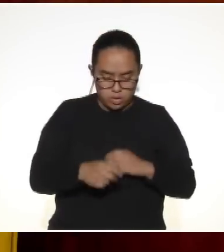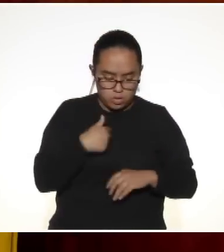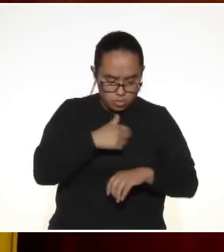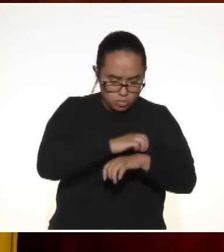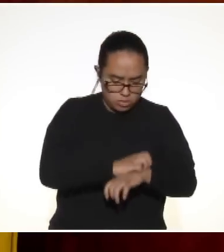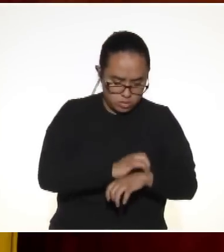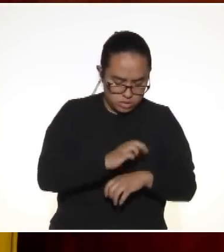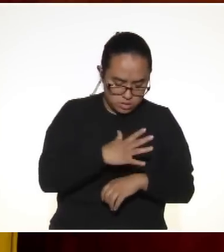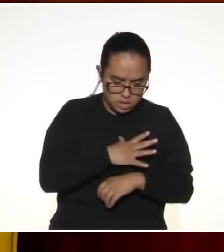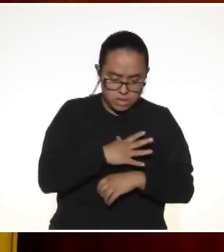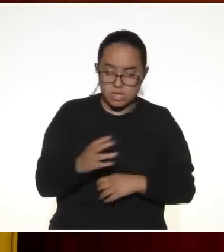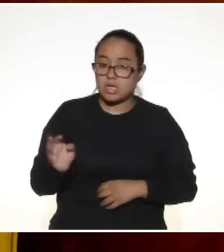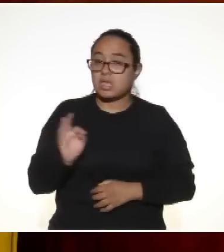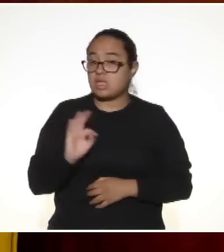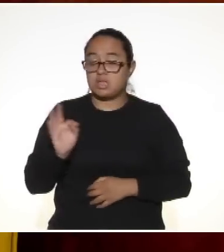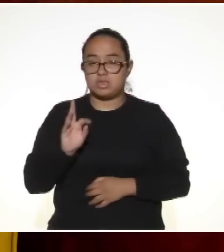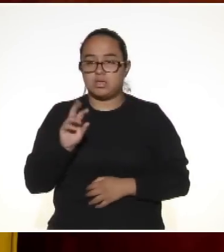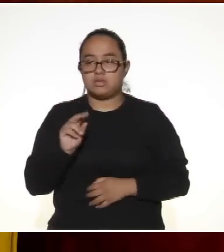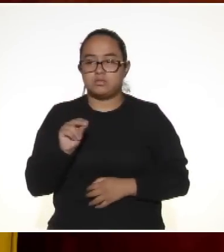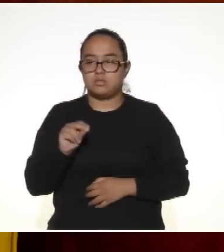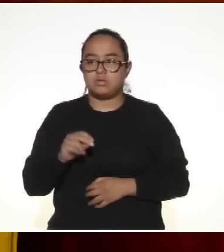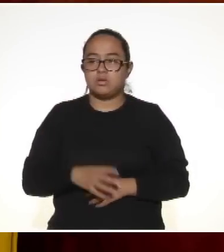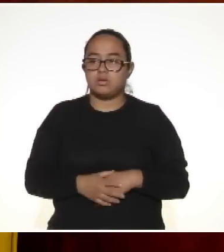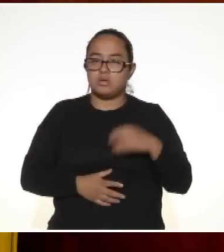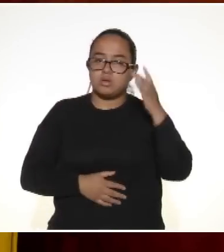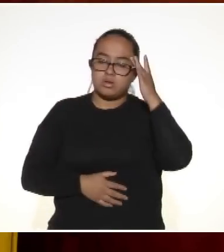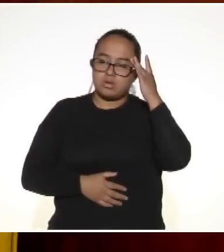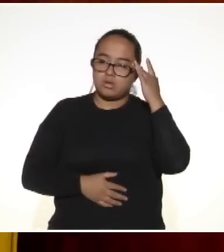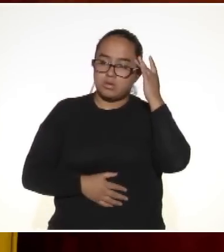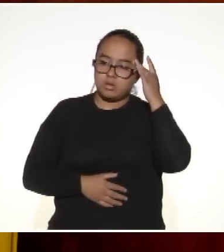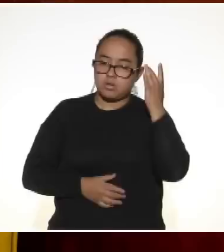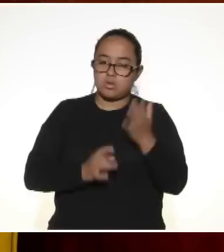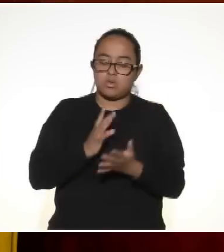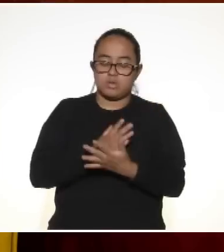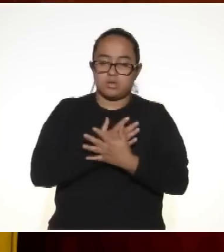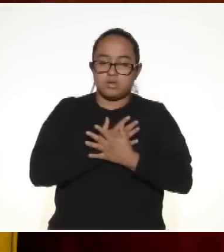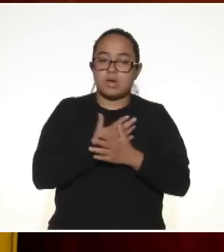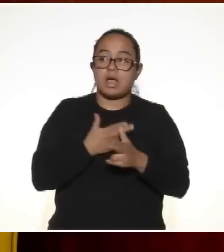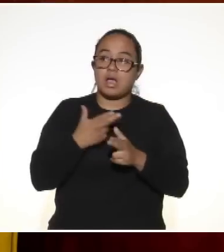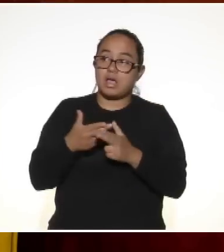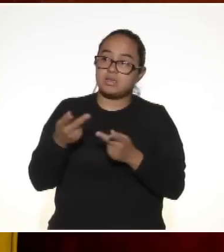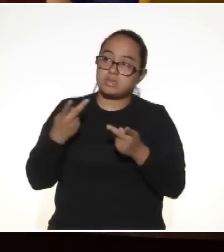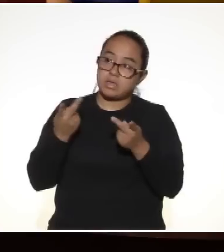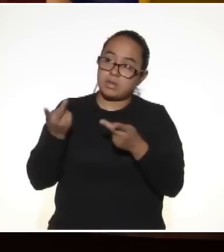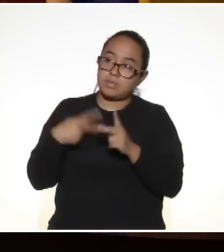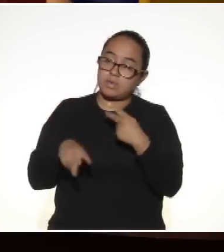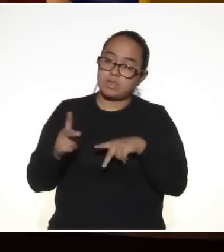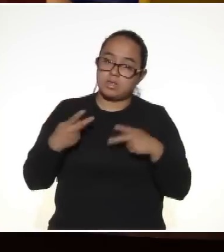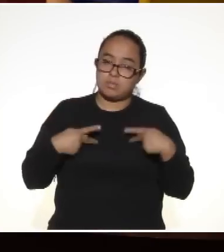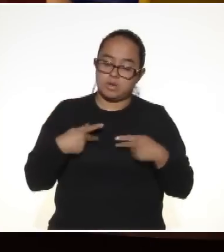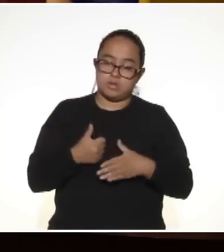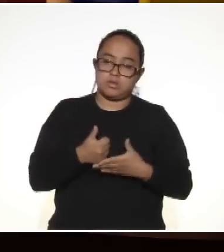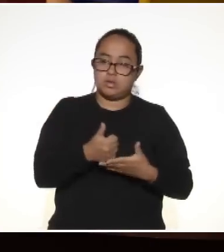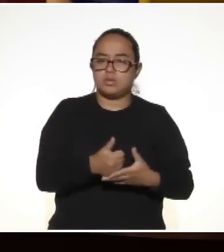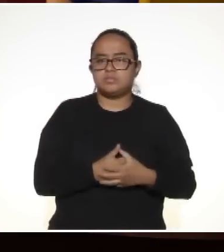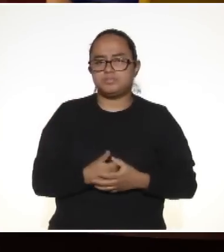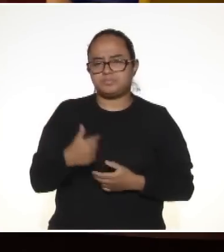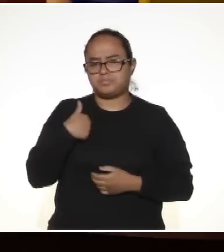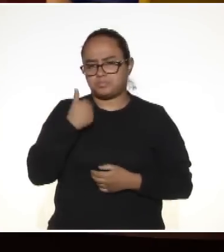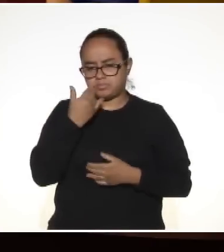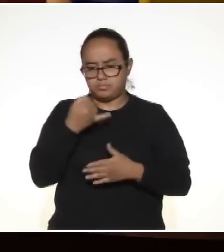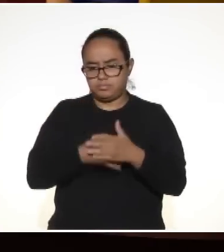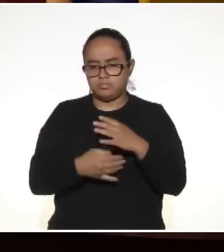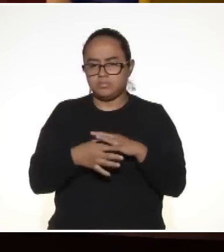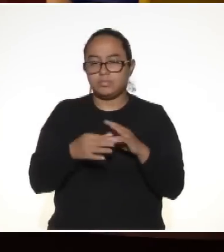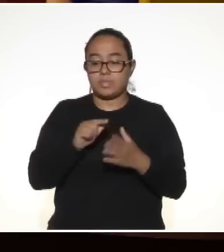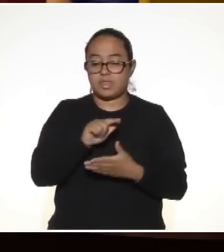hacer. Si no, únicamente con las compresiones mientras se solicita ayuda. Me gustaría ahondar ahí que la ley